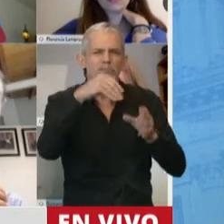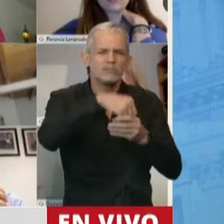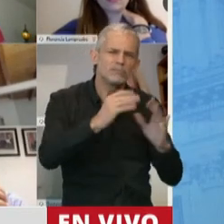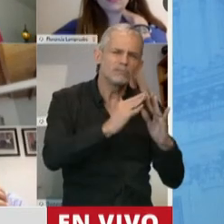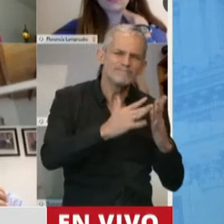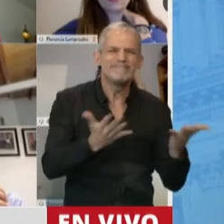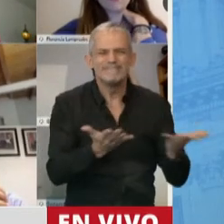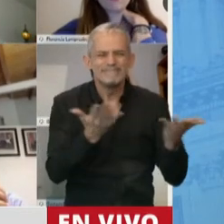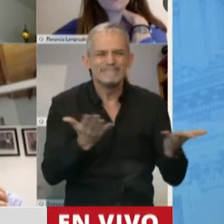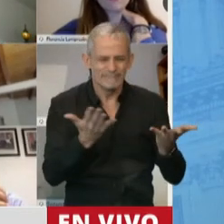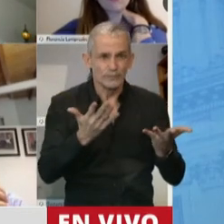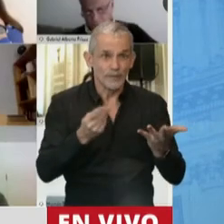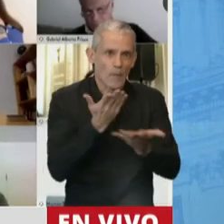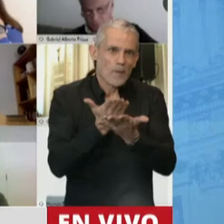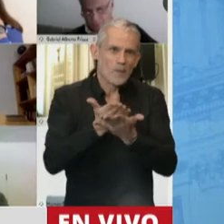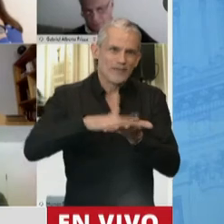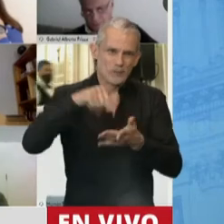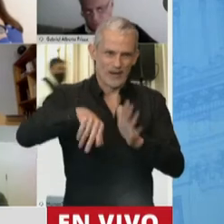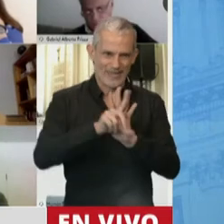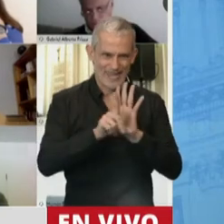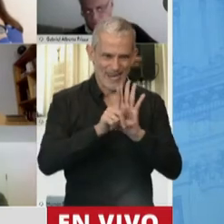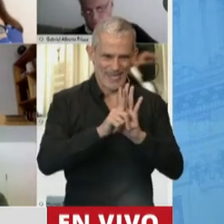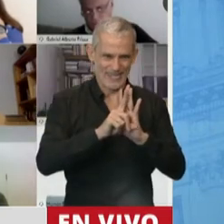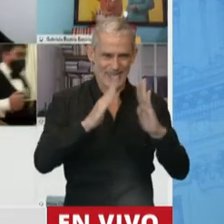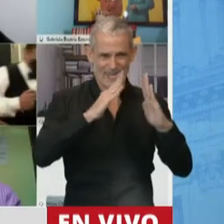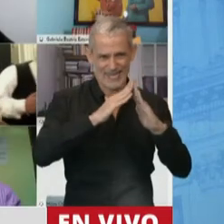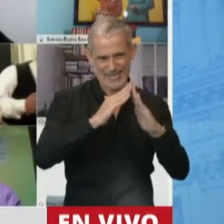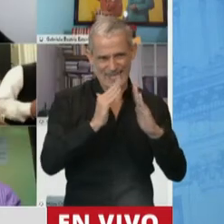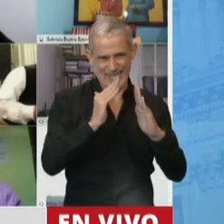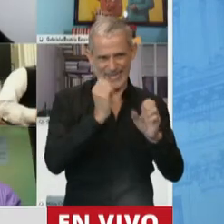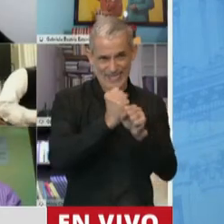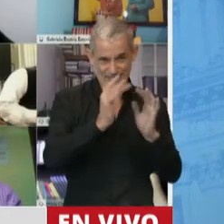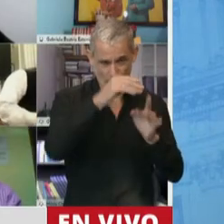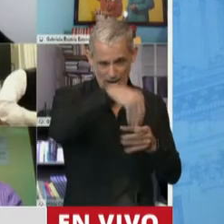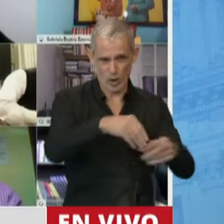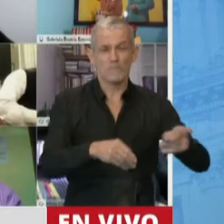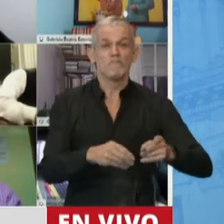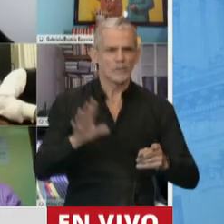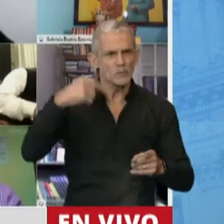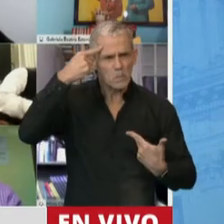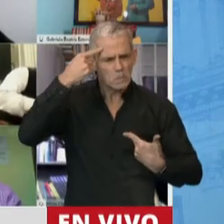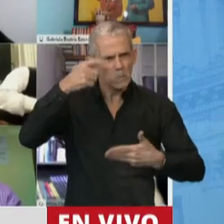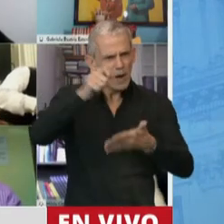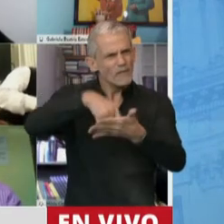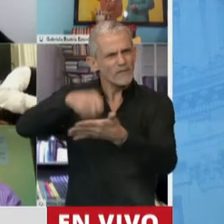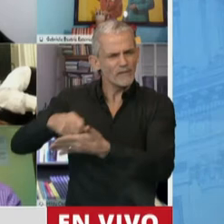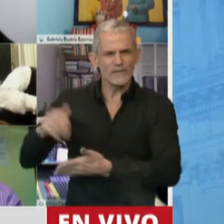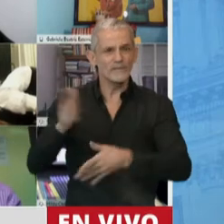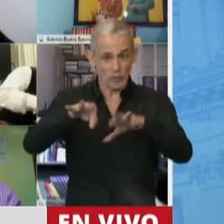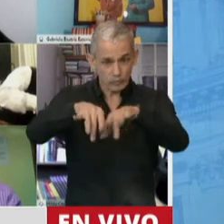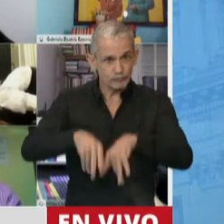refiriéndose a la propuesta de esta ley. Yo comparto con los firmantes de esta